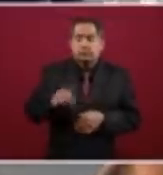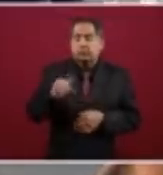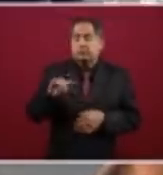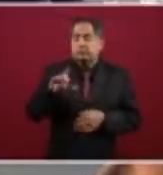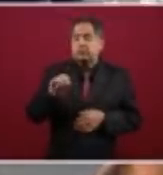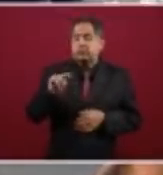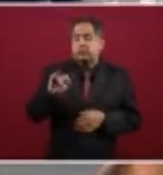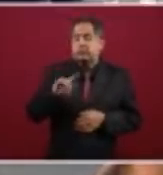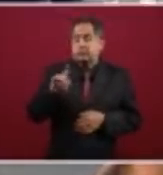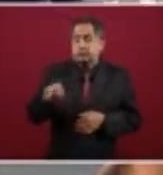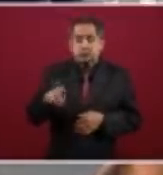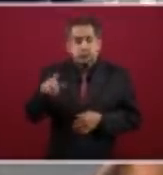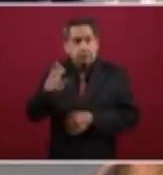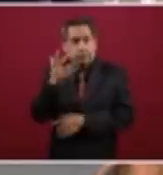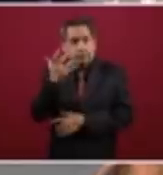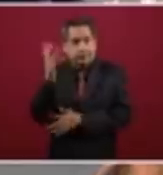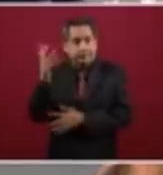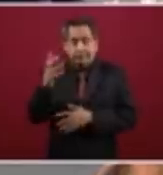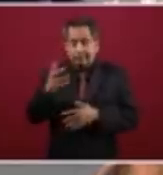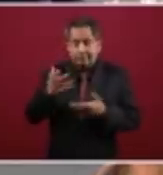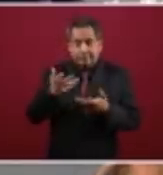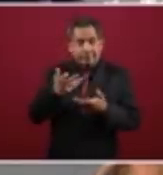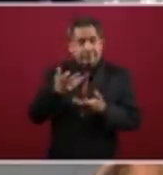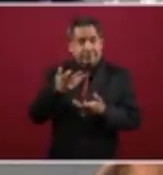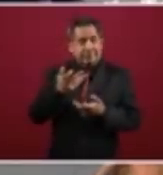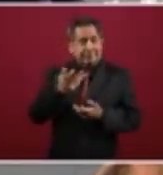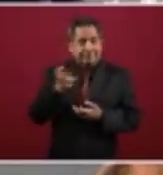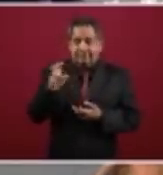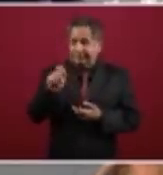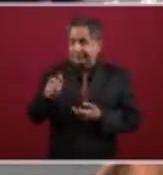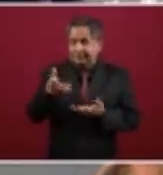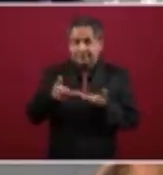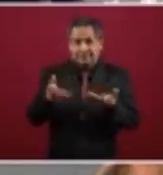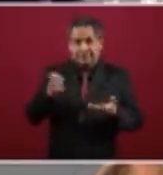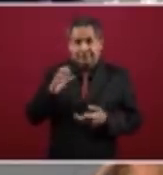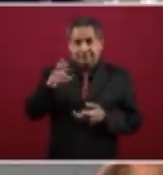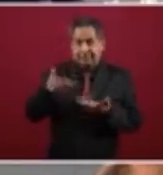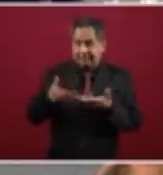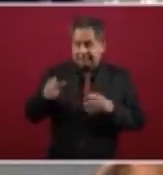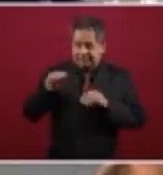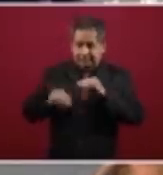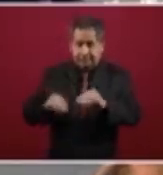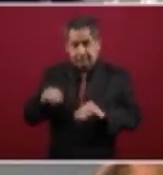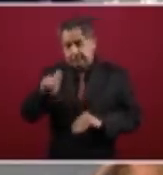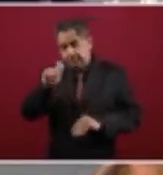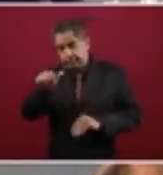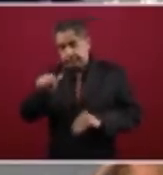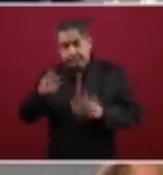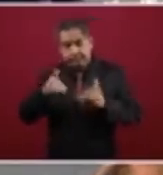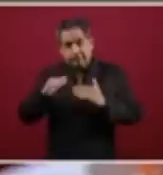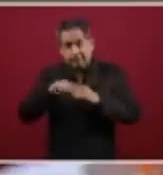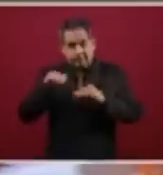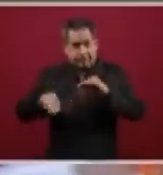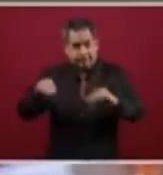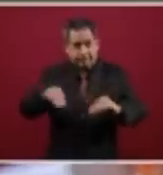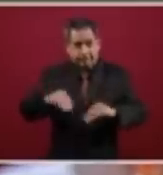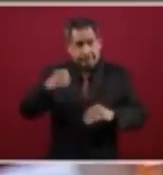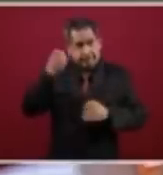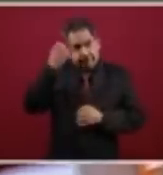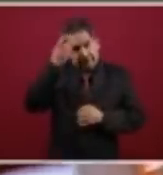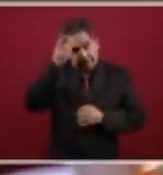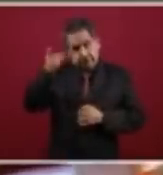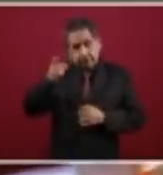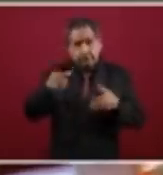donde se talaron 326 hectáreas para construir 20.000 viviendas y los accionistas mayoritarios son empresarios cercanos al